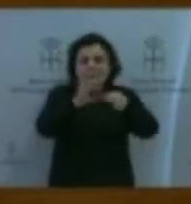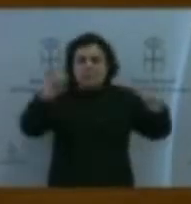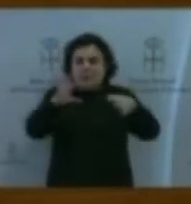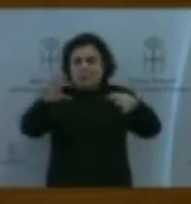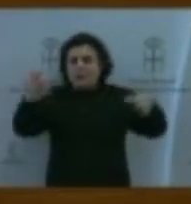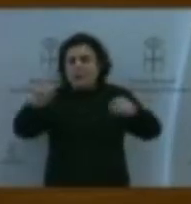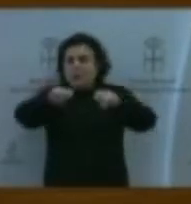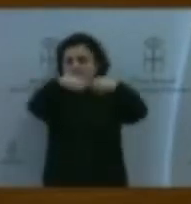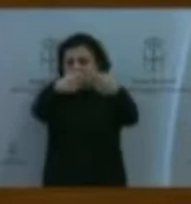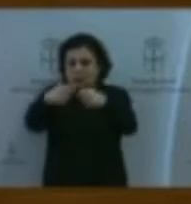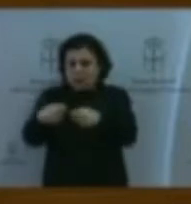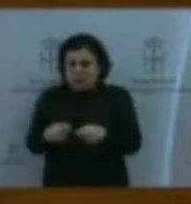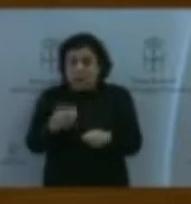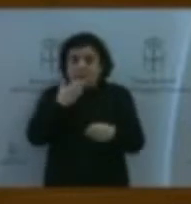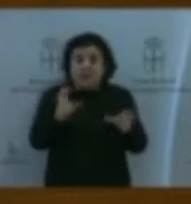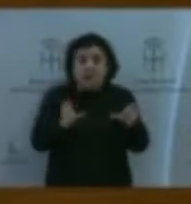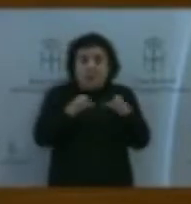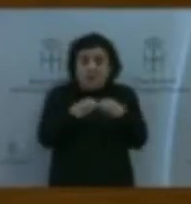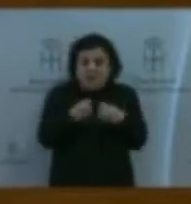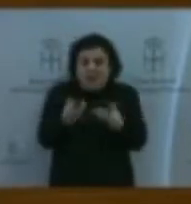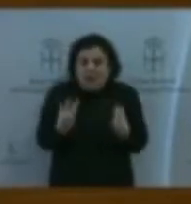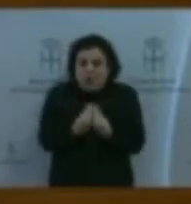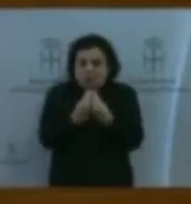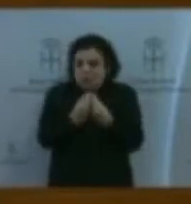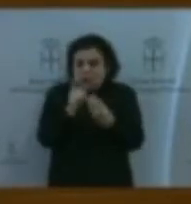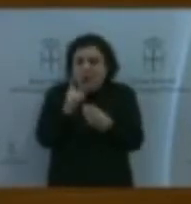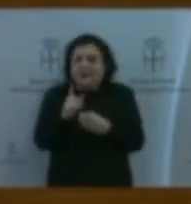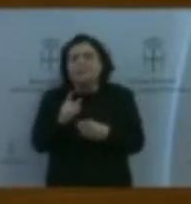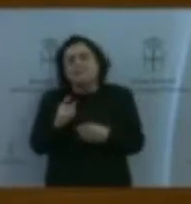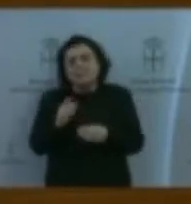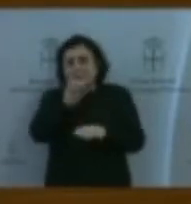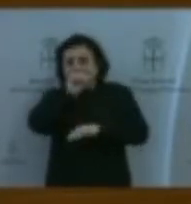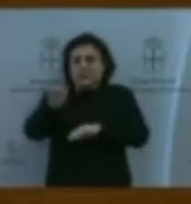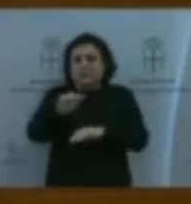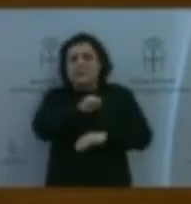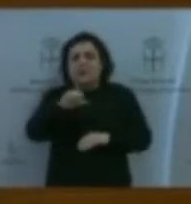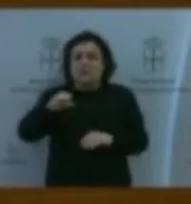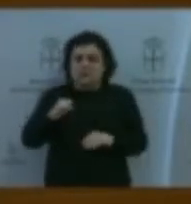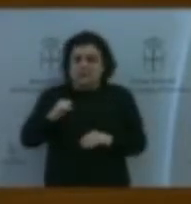más habrá individualidad, donde no se puede resistir la verdadera tiranía, que es de quien está en situaciones de poder.